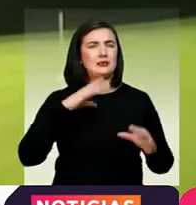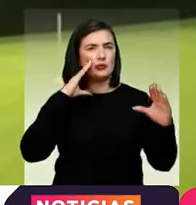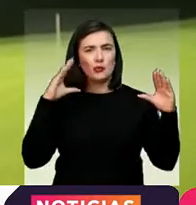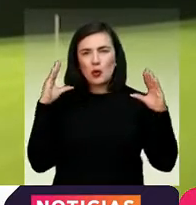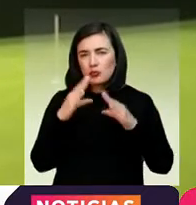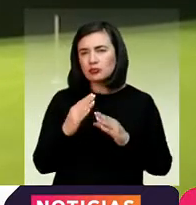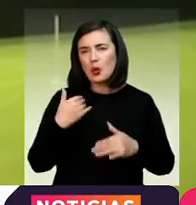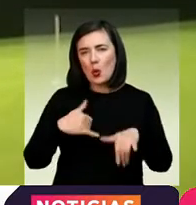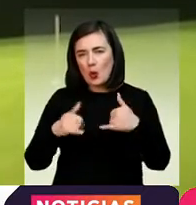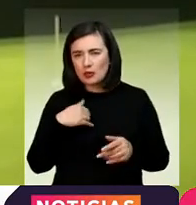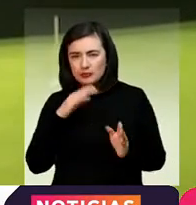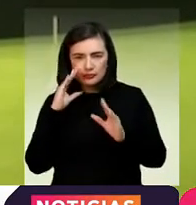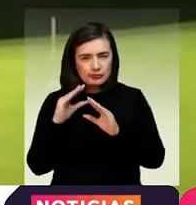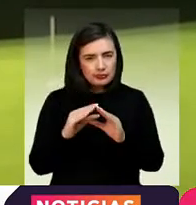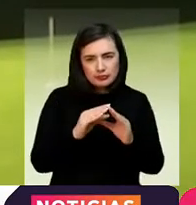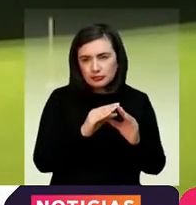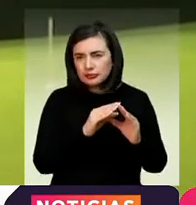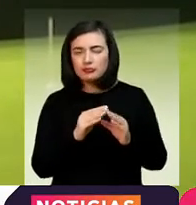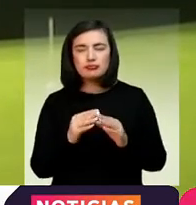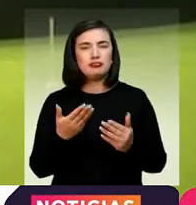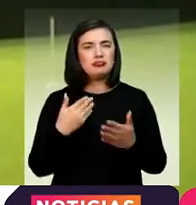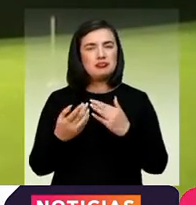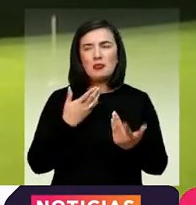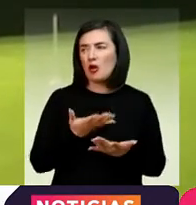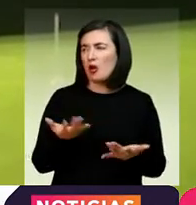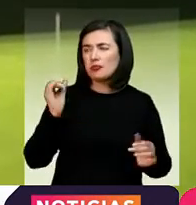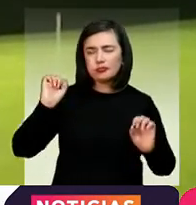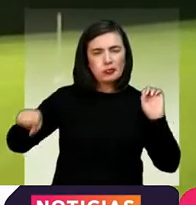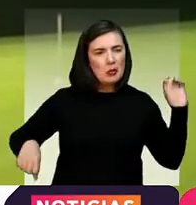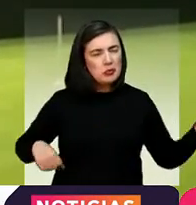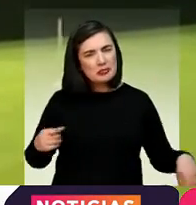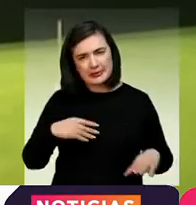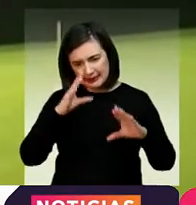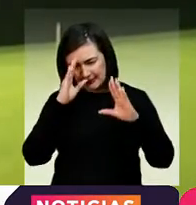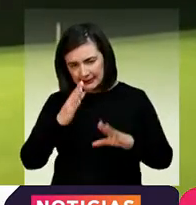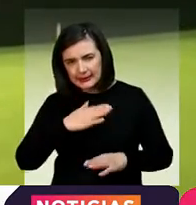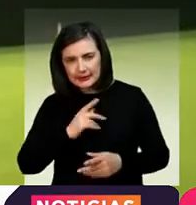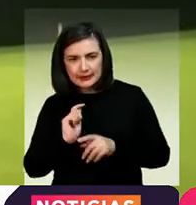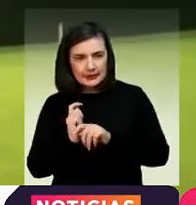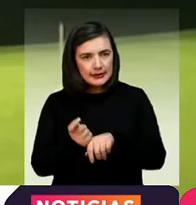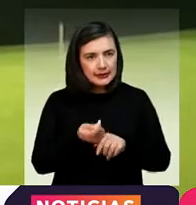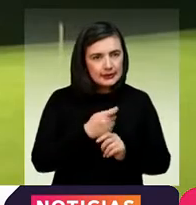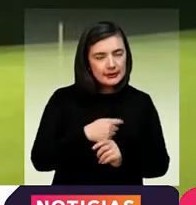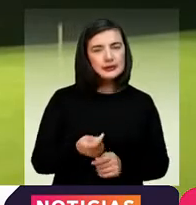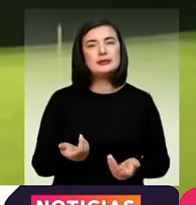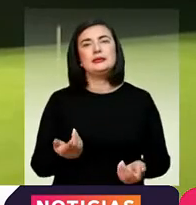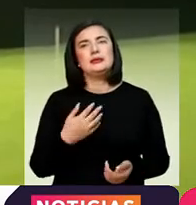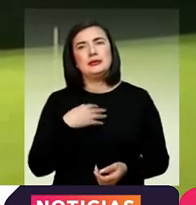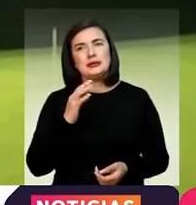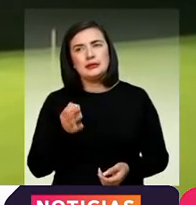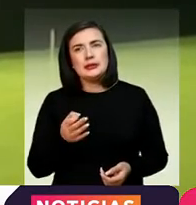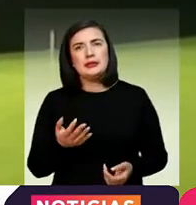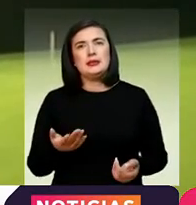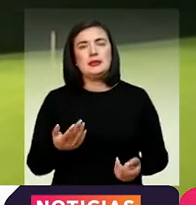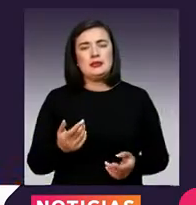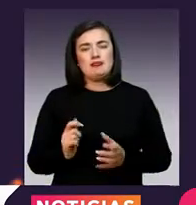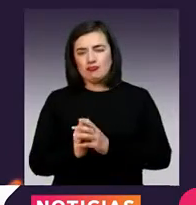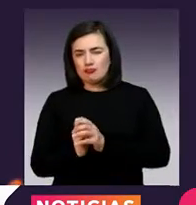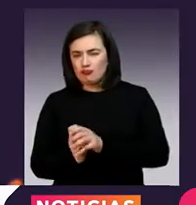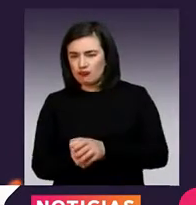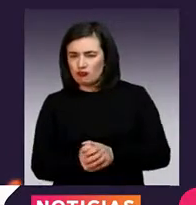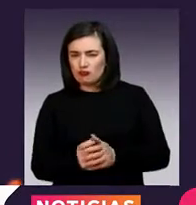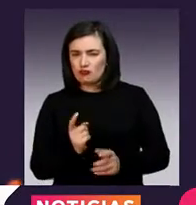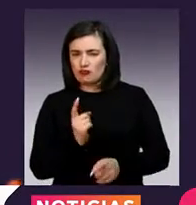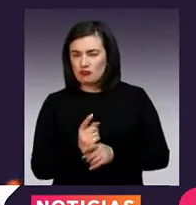juego, no me importa lo que pase alrededor. Siempre trato de pegar tiros muy buenos.